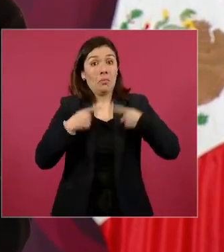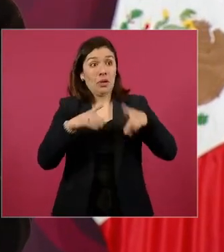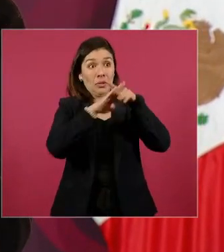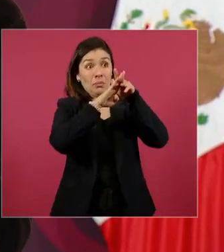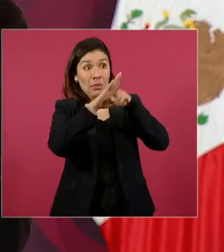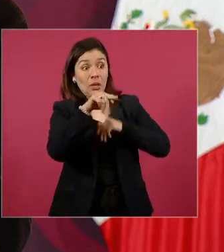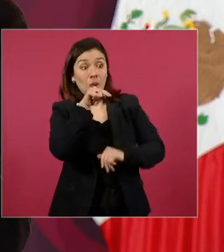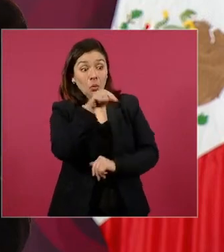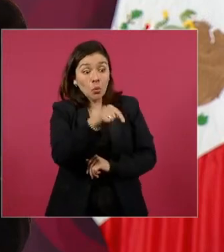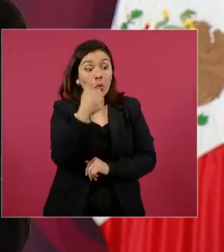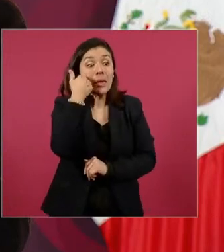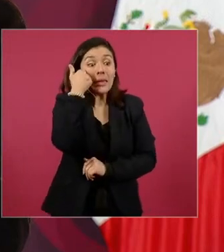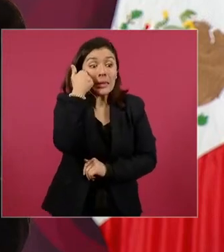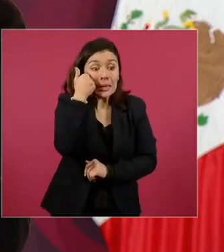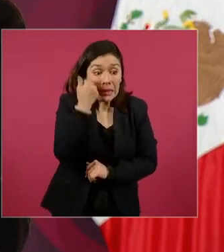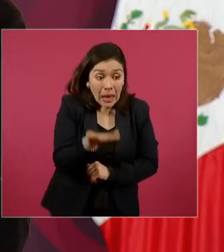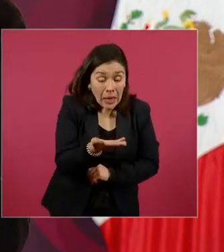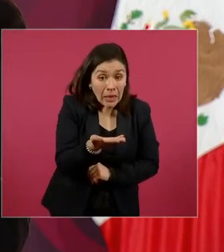migrantes regresar,